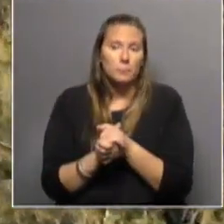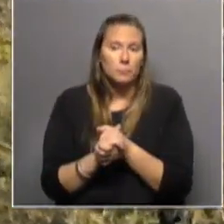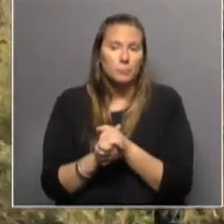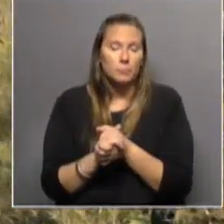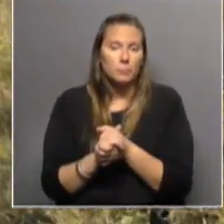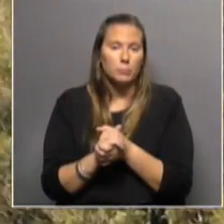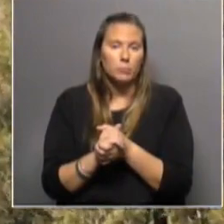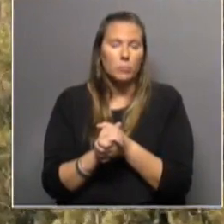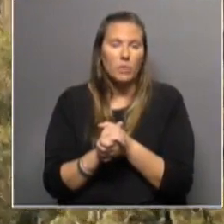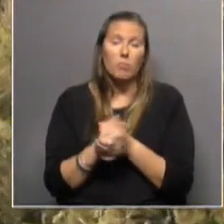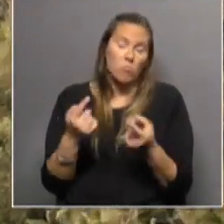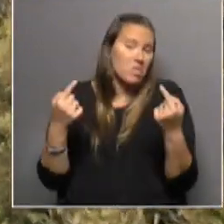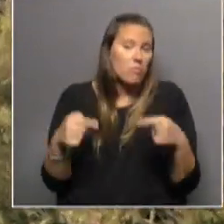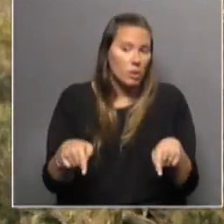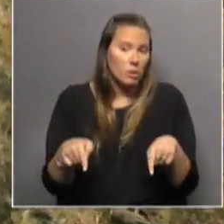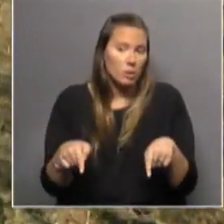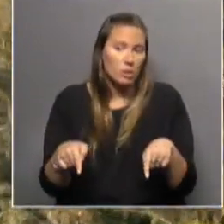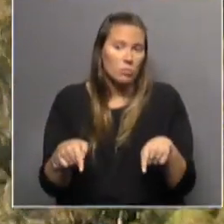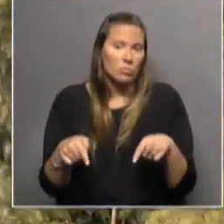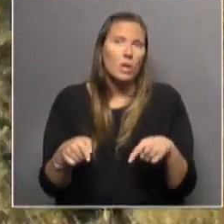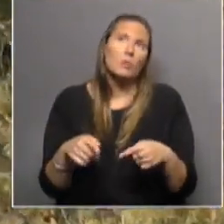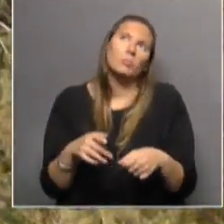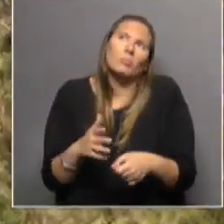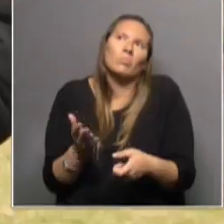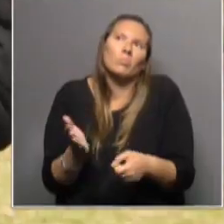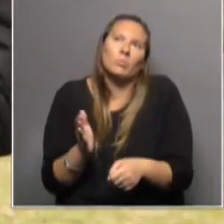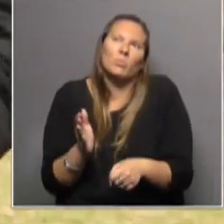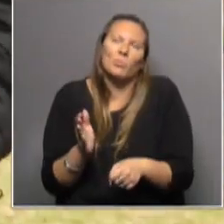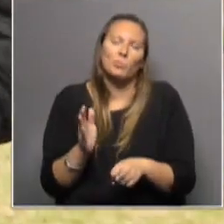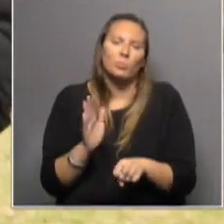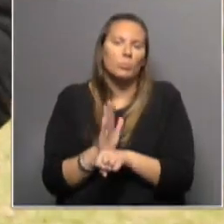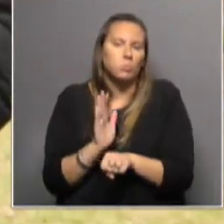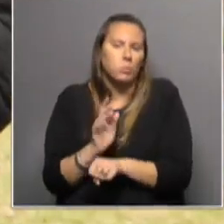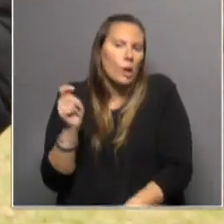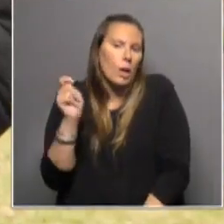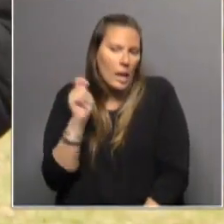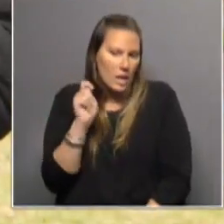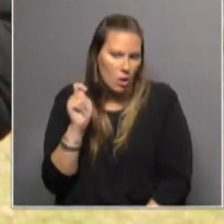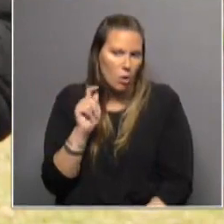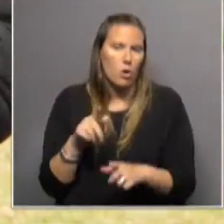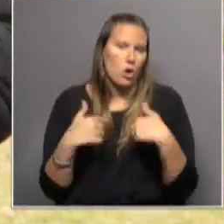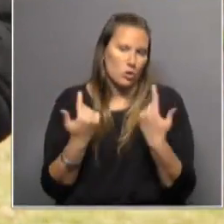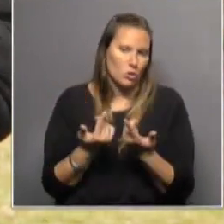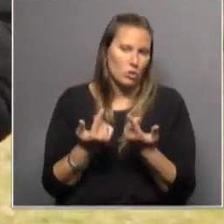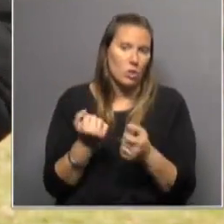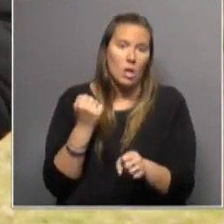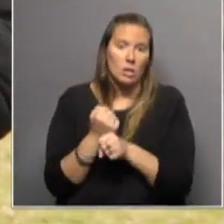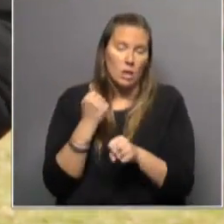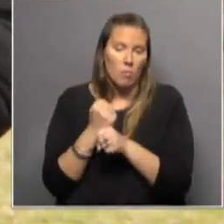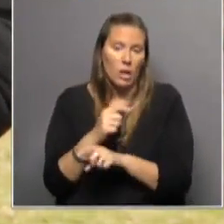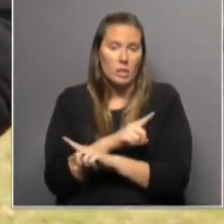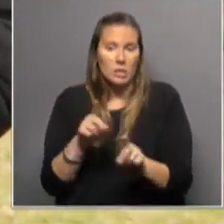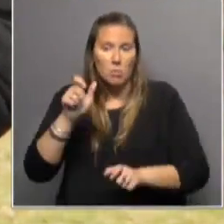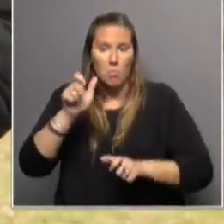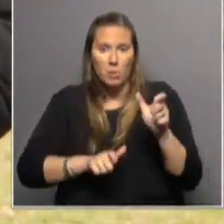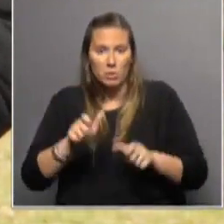Bueno, fue diferente. Fue, vamos a decir, como un recreo para nosotros. Porque trabajar sin gente, sin